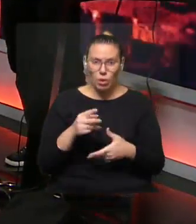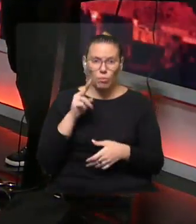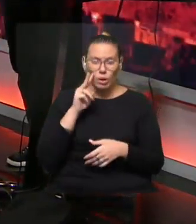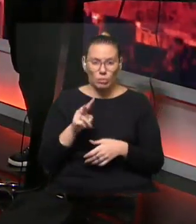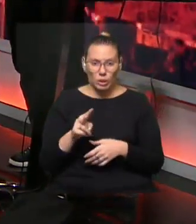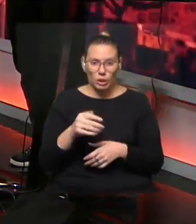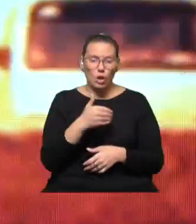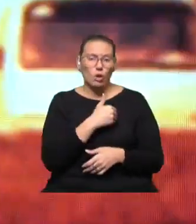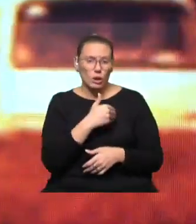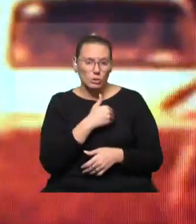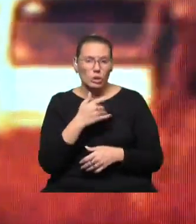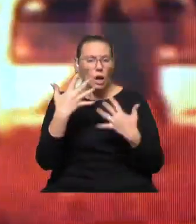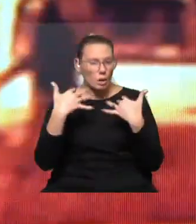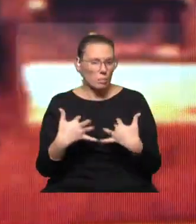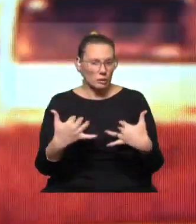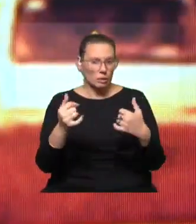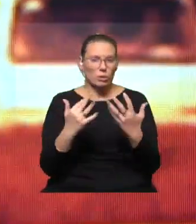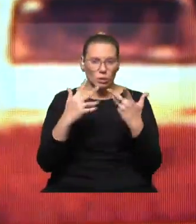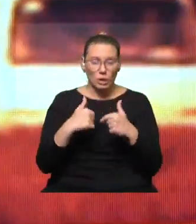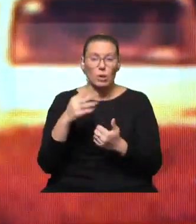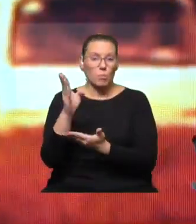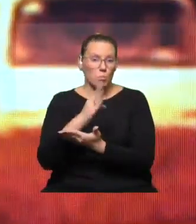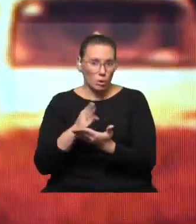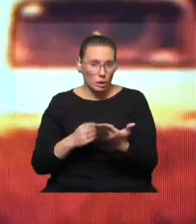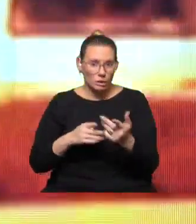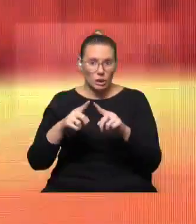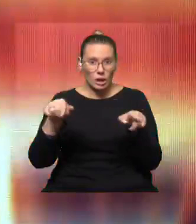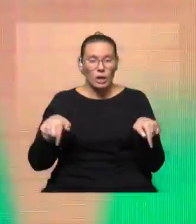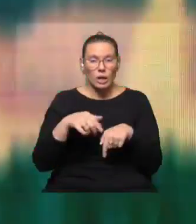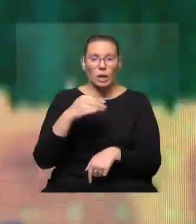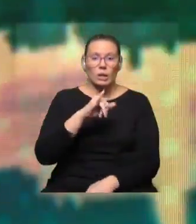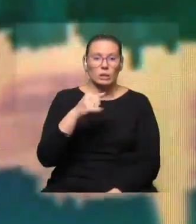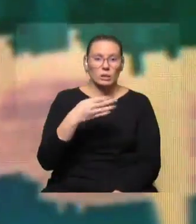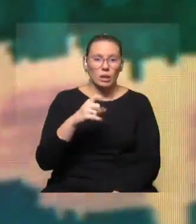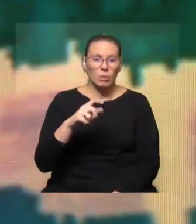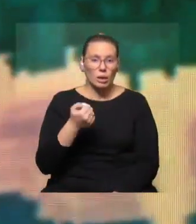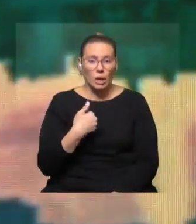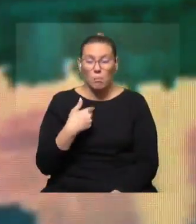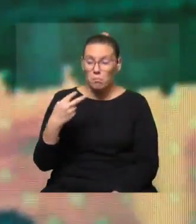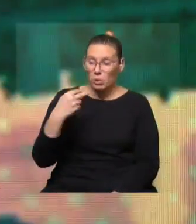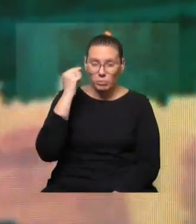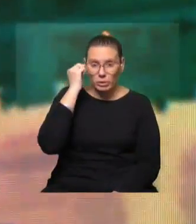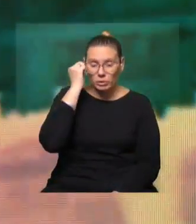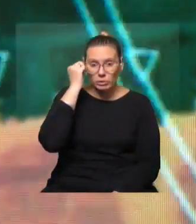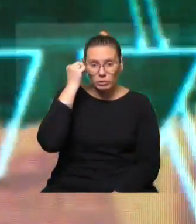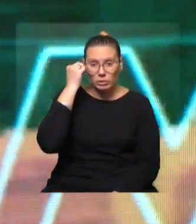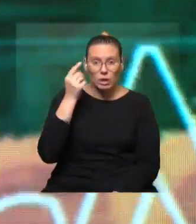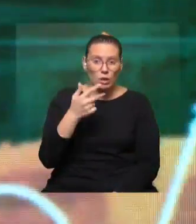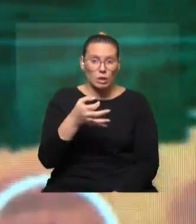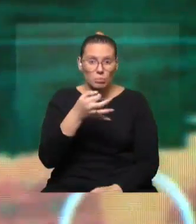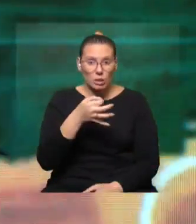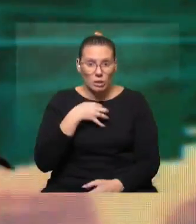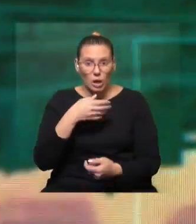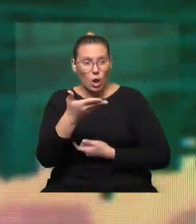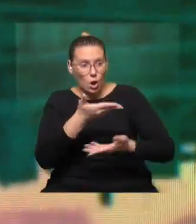a ver corazonada un espectáculo que arme con mi poesía en la zabala y él me vio ahí y ahí me sugirió que le